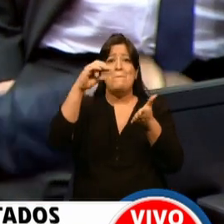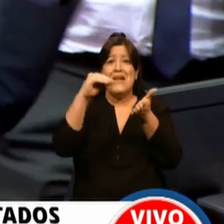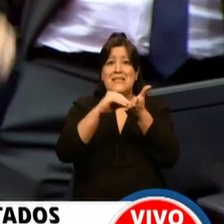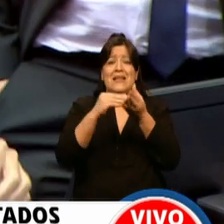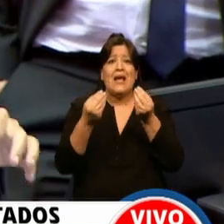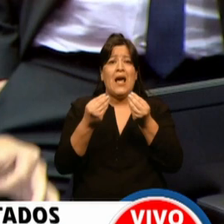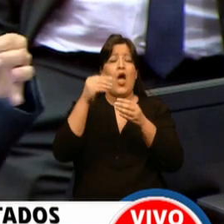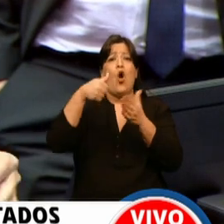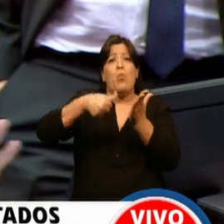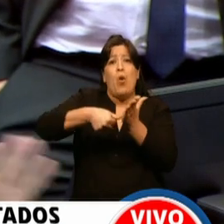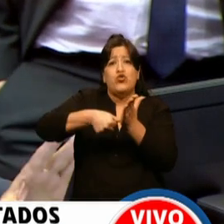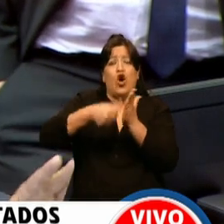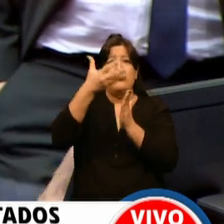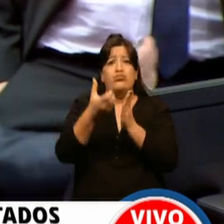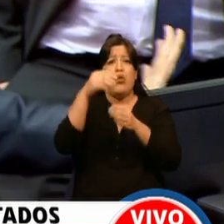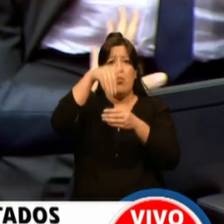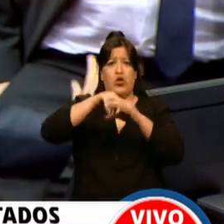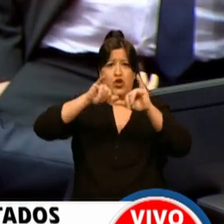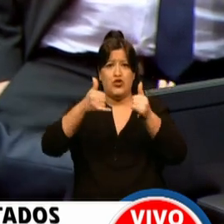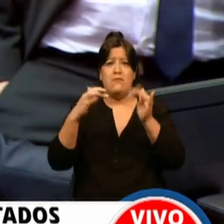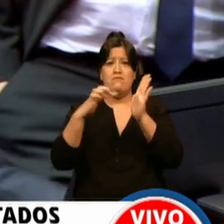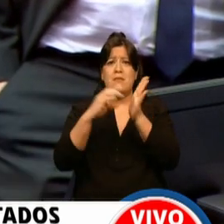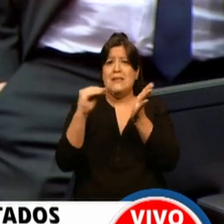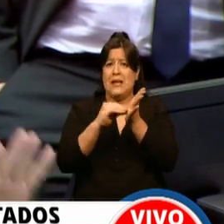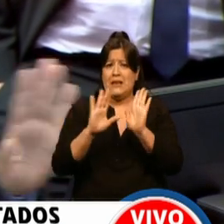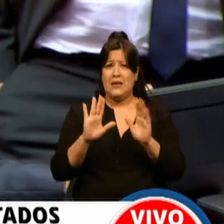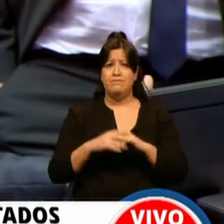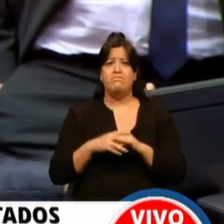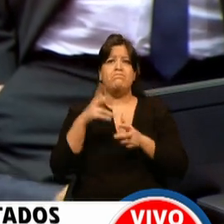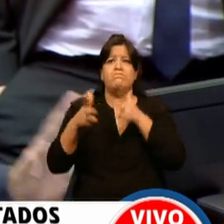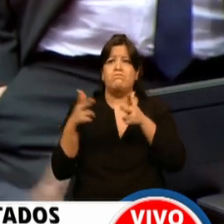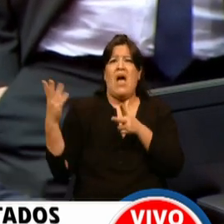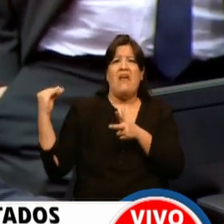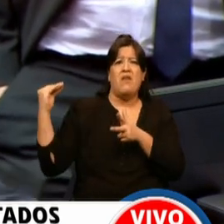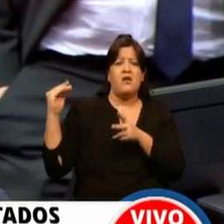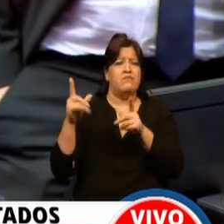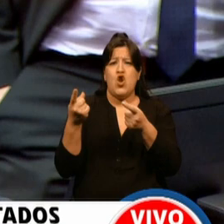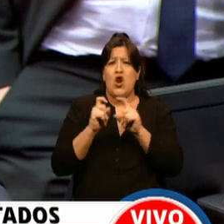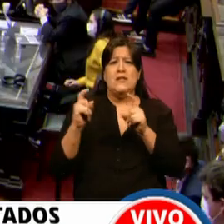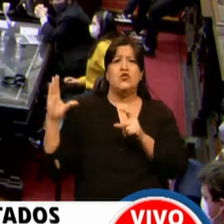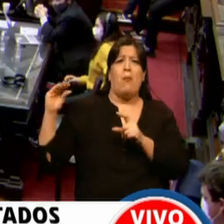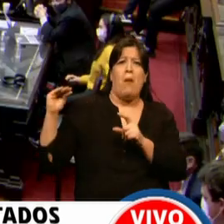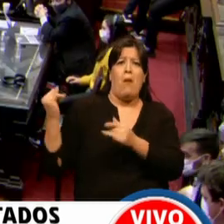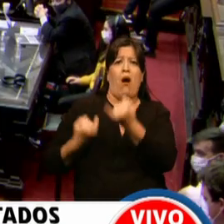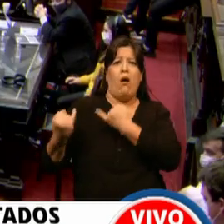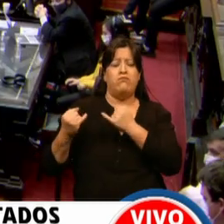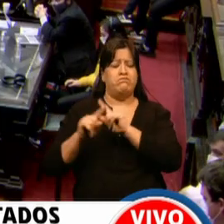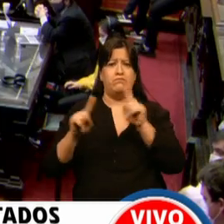tomo con el botón y el voto ejercido no haga un comentario acá atrás no necesito comentaristas